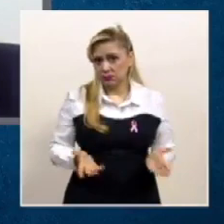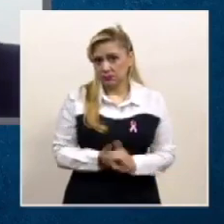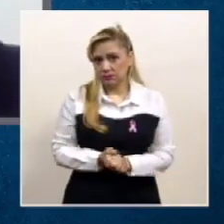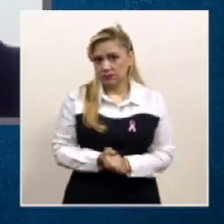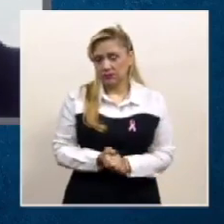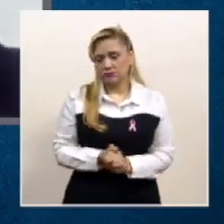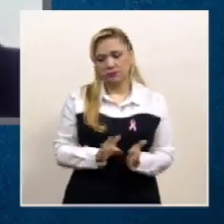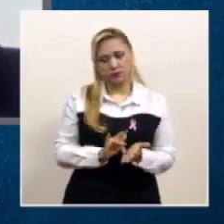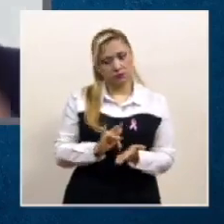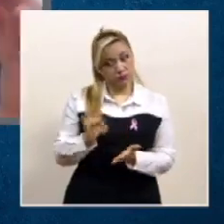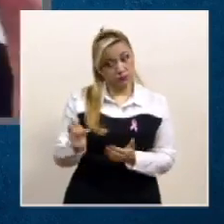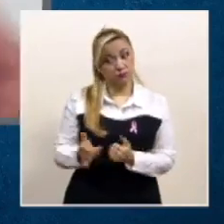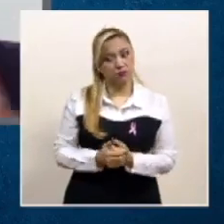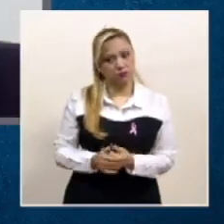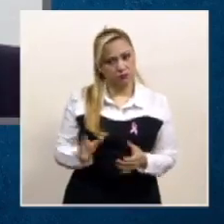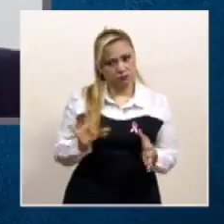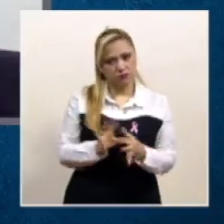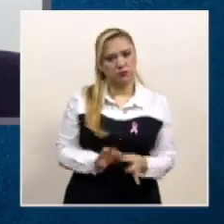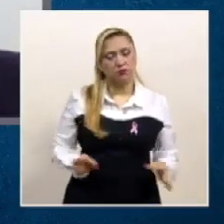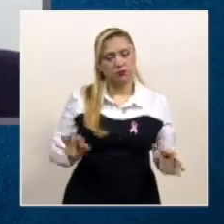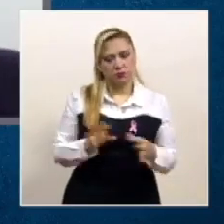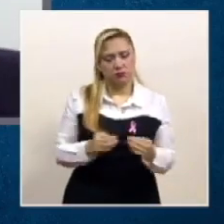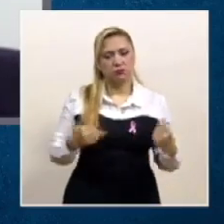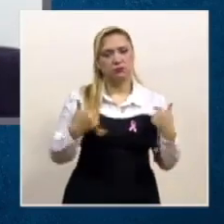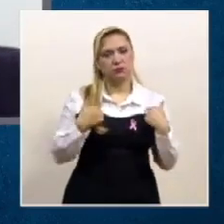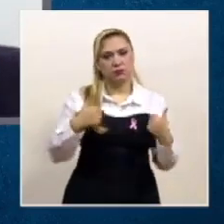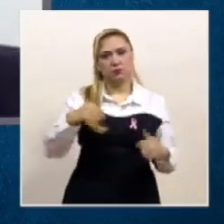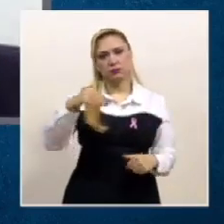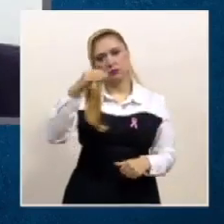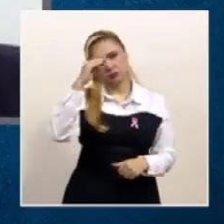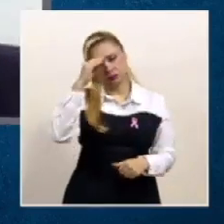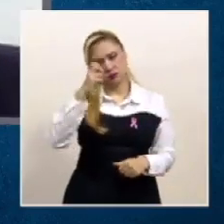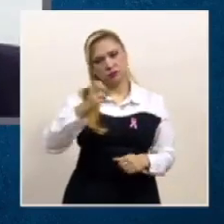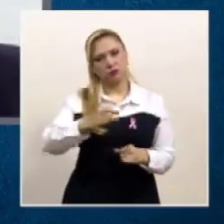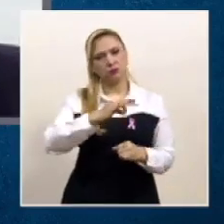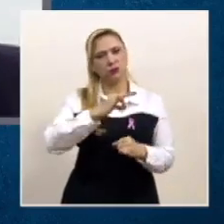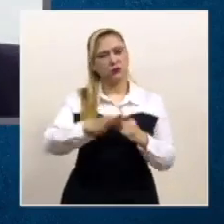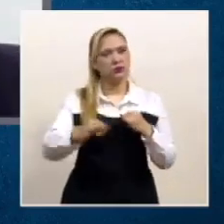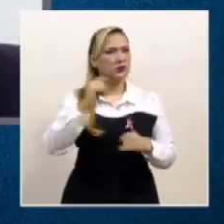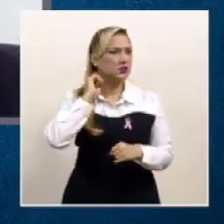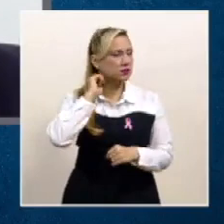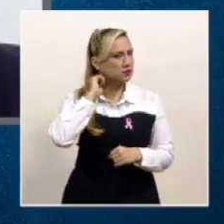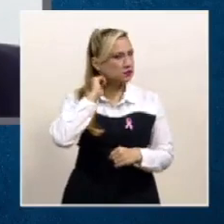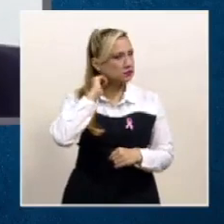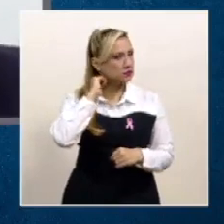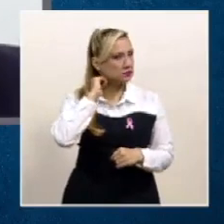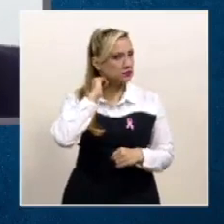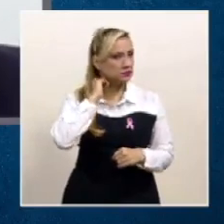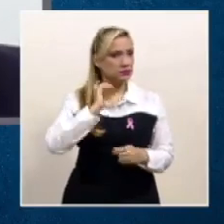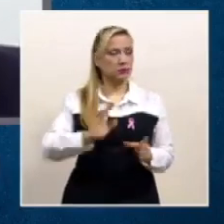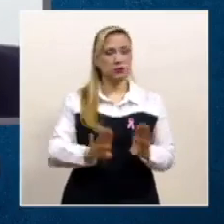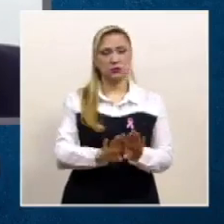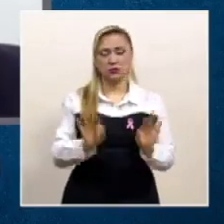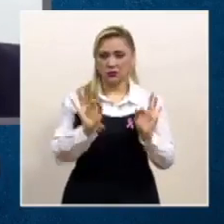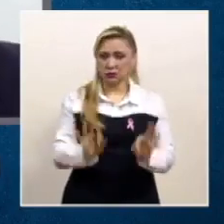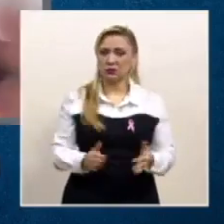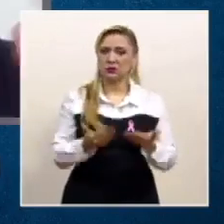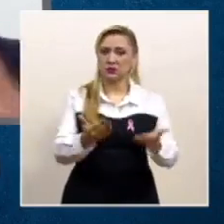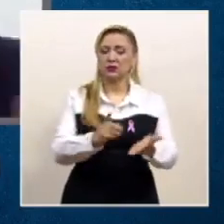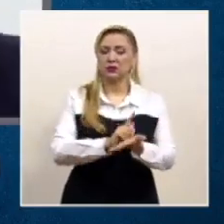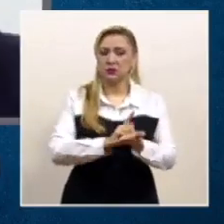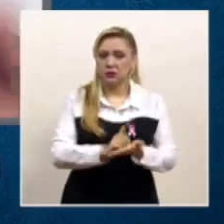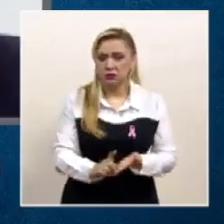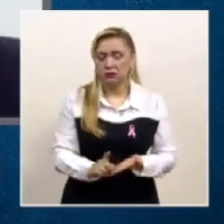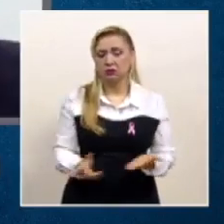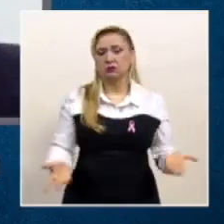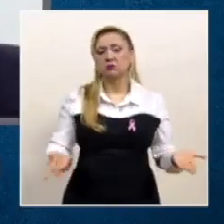por puntualizarlo, y sobre todo me quedo con esta última mención que haces sobre la efectiva garantía de los derechos, porque